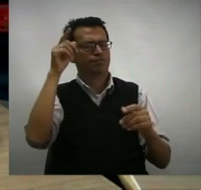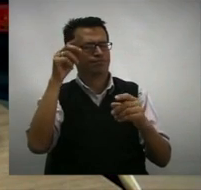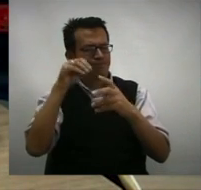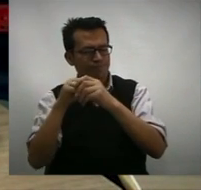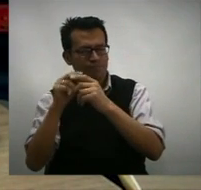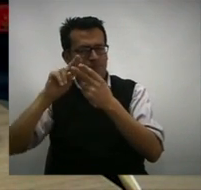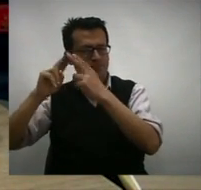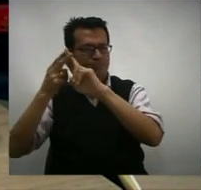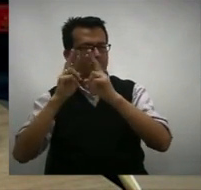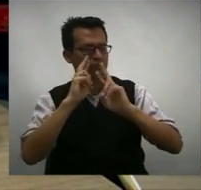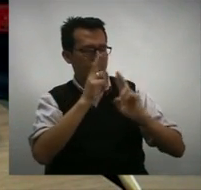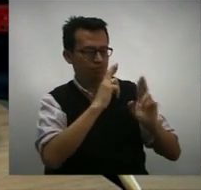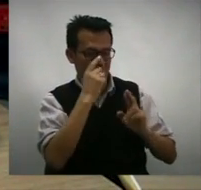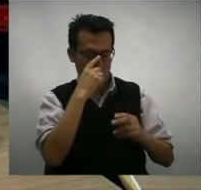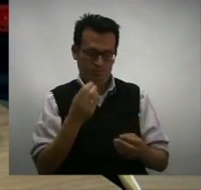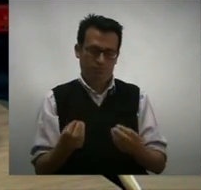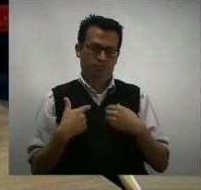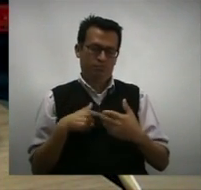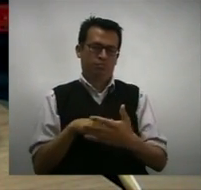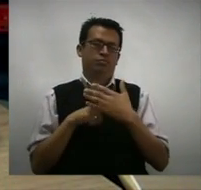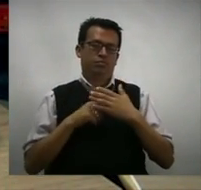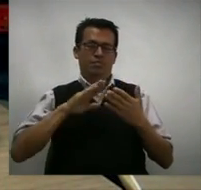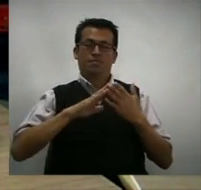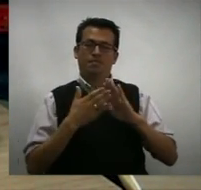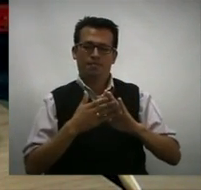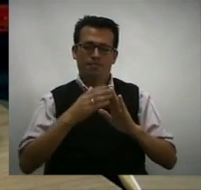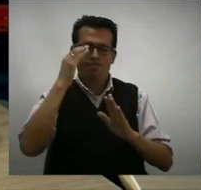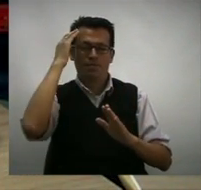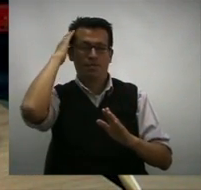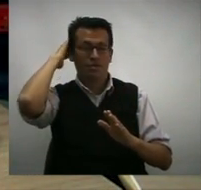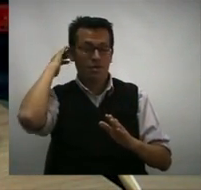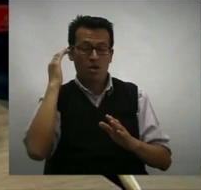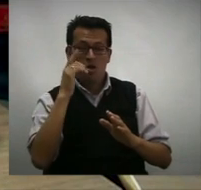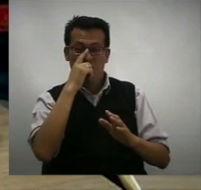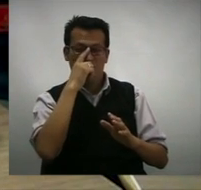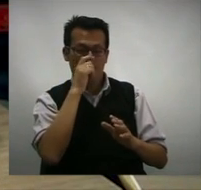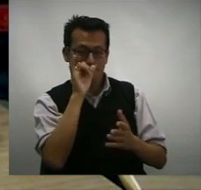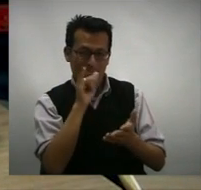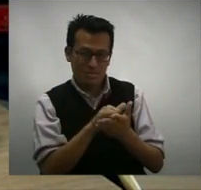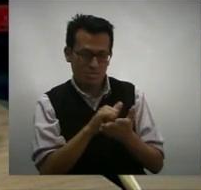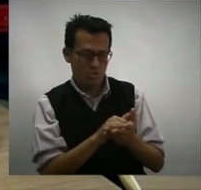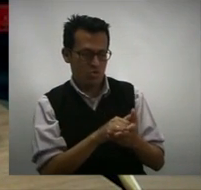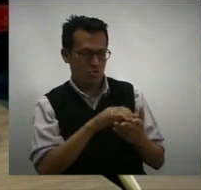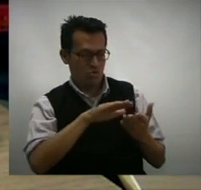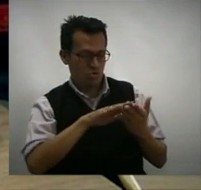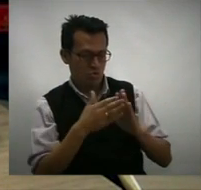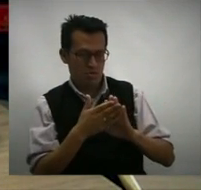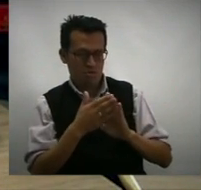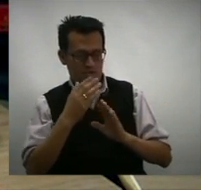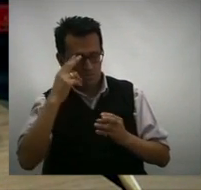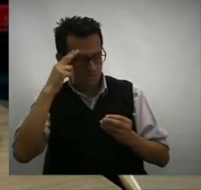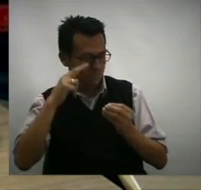relaciones revela la comunidad a sí misma y la funda. Es siempre mito de la comunidad, es decir, que es siempre mito de la